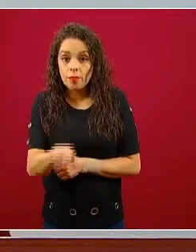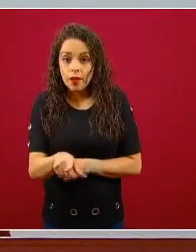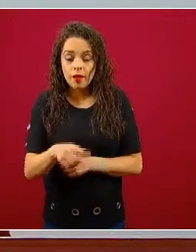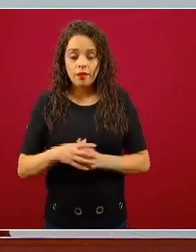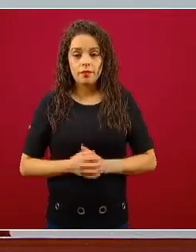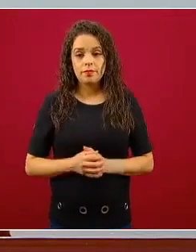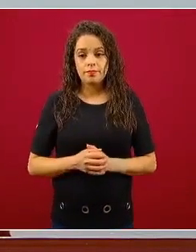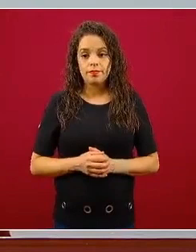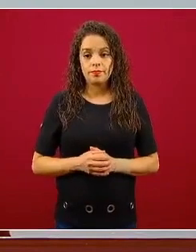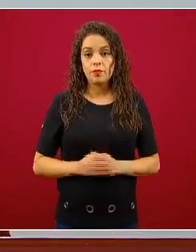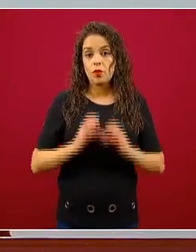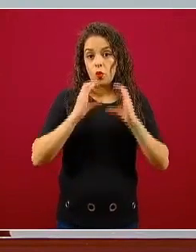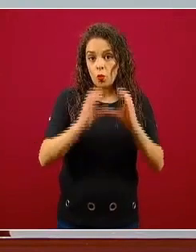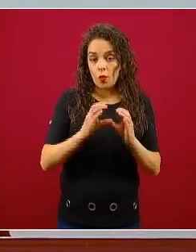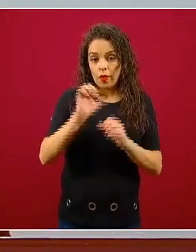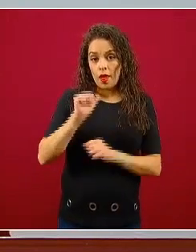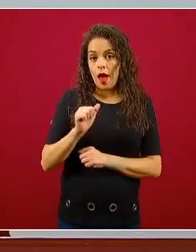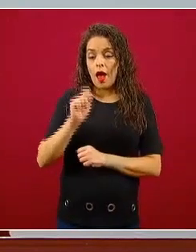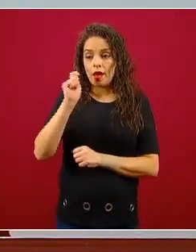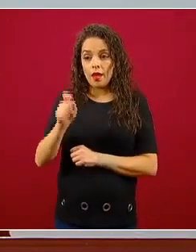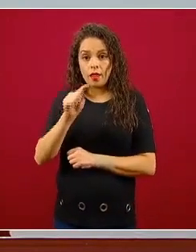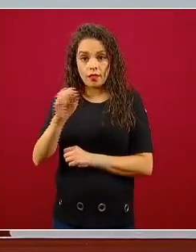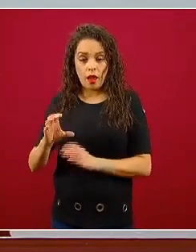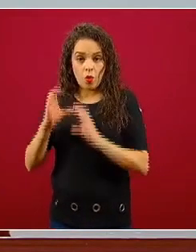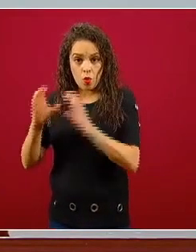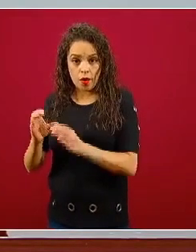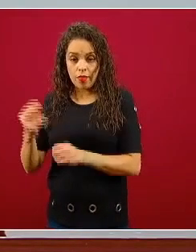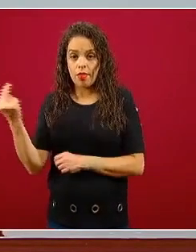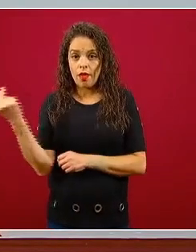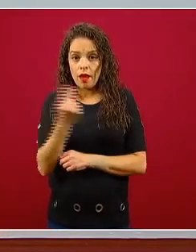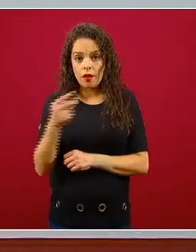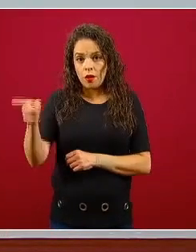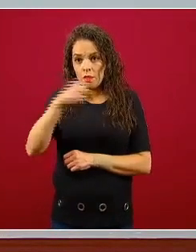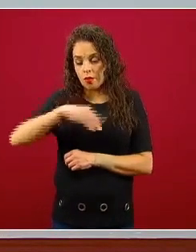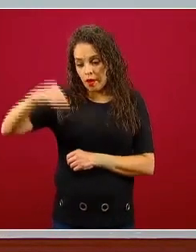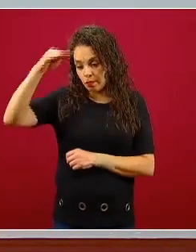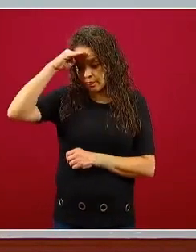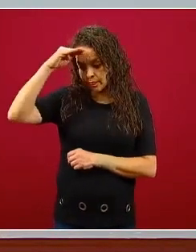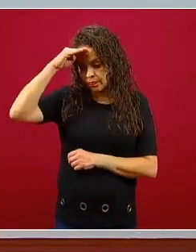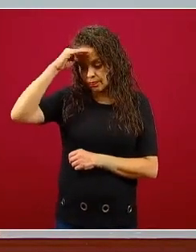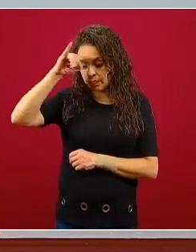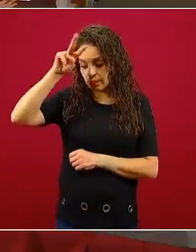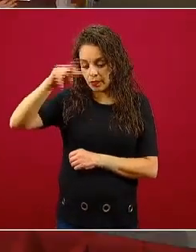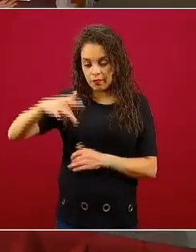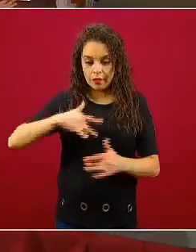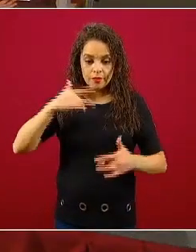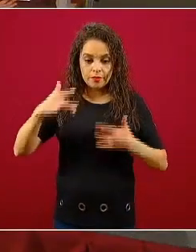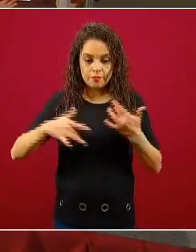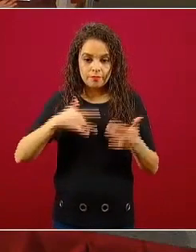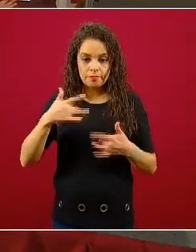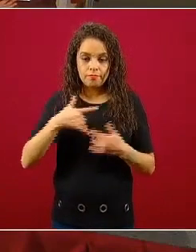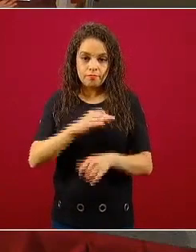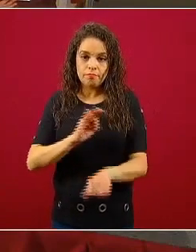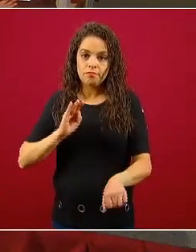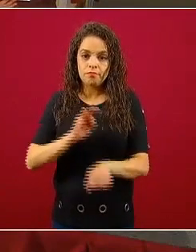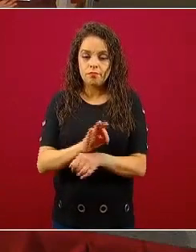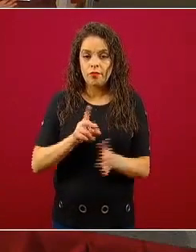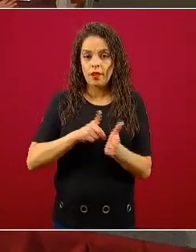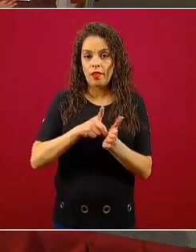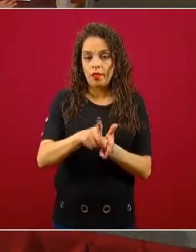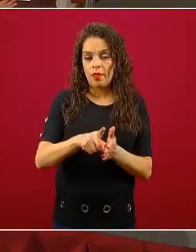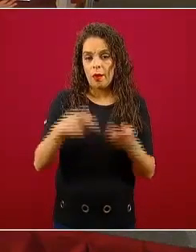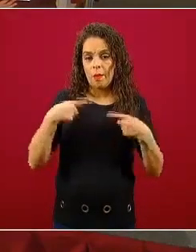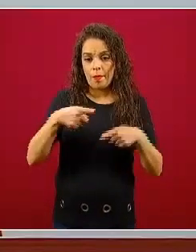Cuida a quien te cuida busca sensibilizar a las personas empleadoras para que protejan los derechos de las trabajadoras en